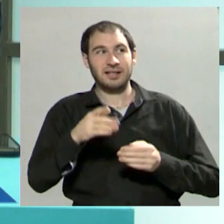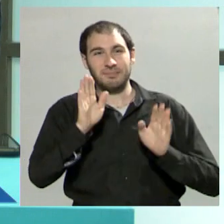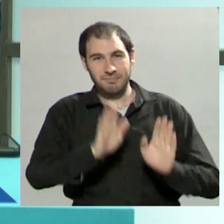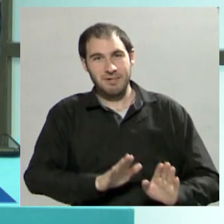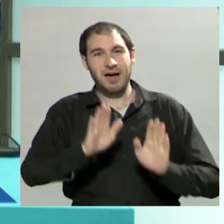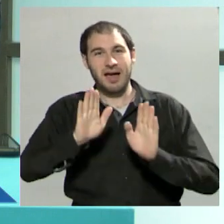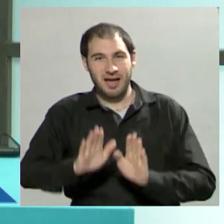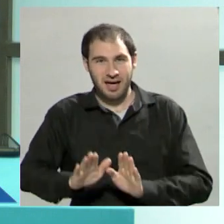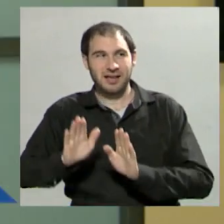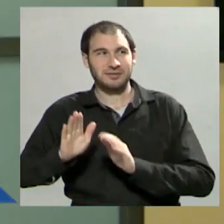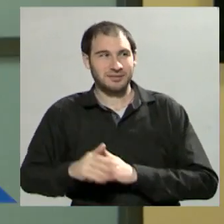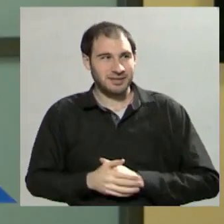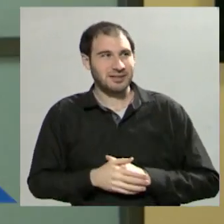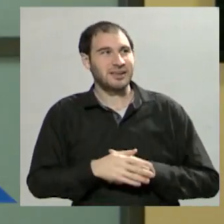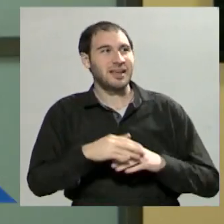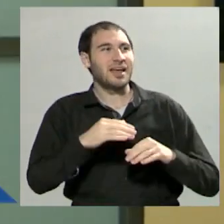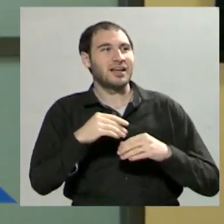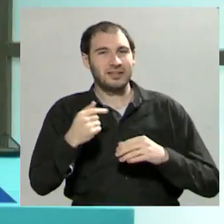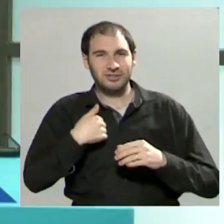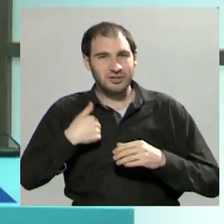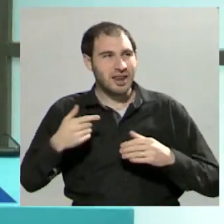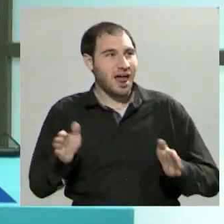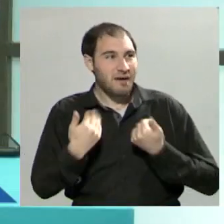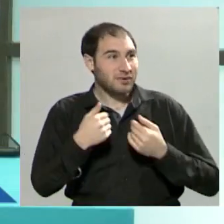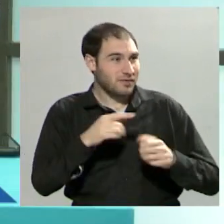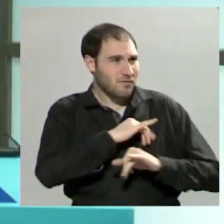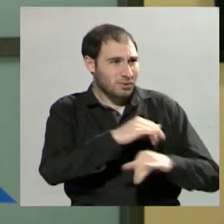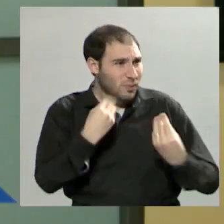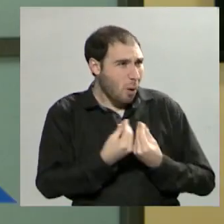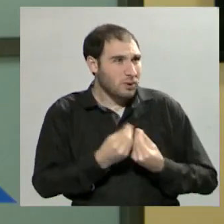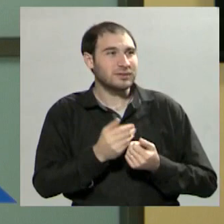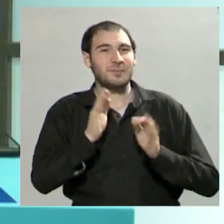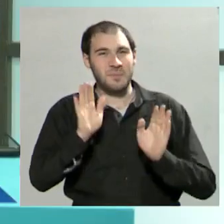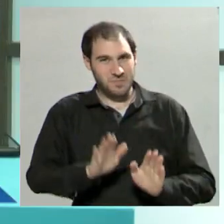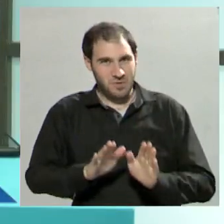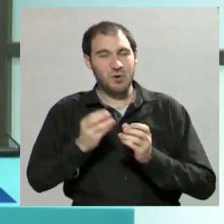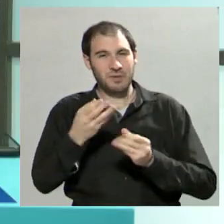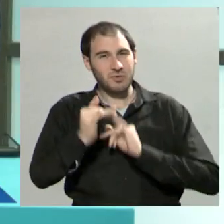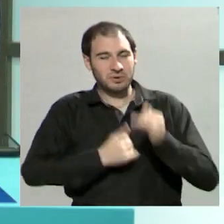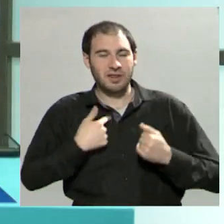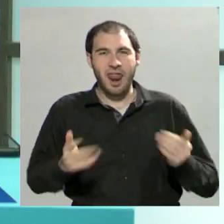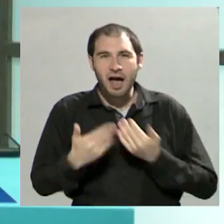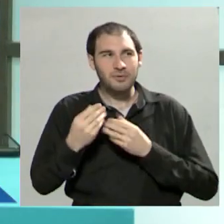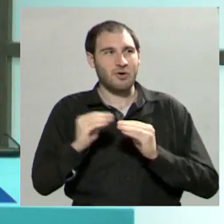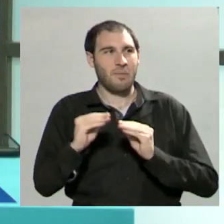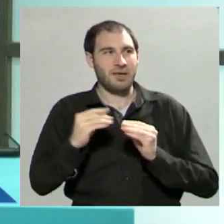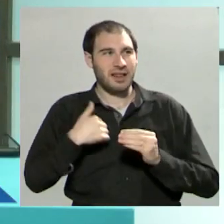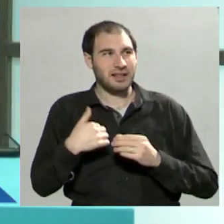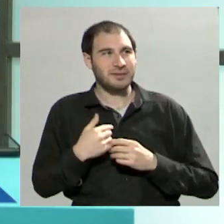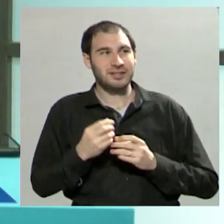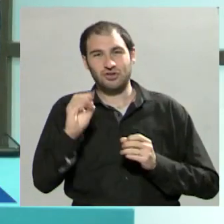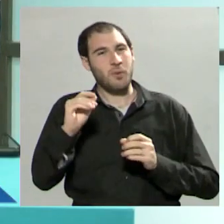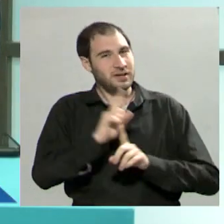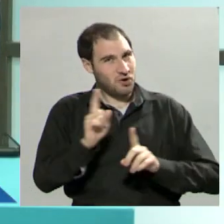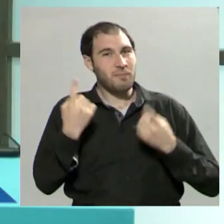pausado. Ah, ¿sí? Bueno, hay mucha información para compartir, vamos despacio entonces. Vamos despacio porque dicen que me acelero, algunos compañeros acá, que no vamos a dar